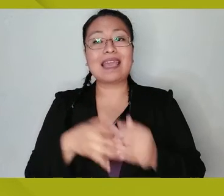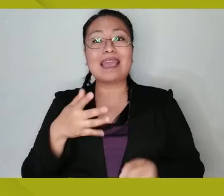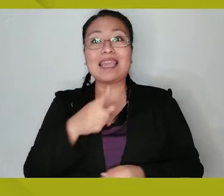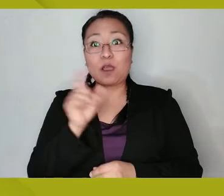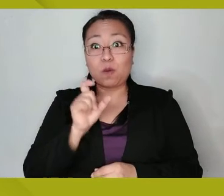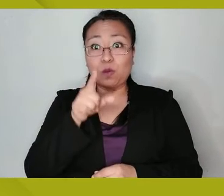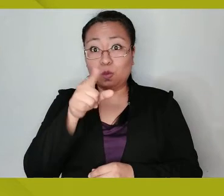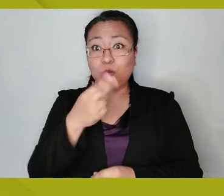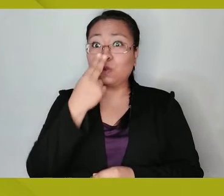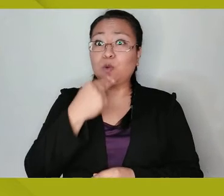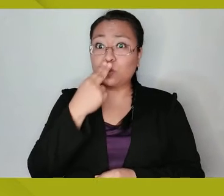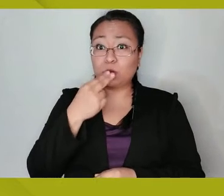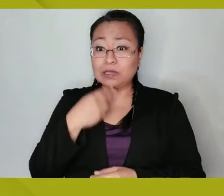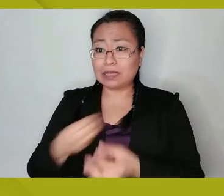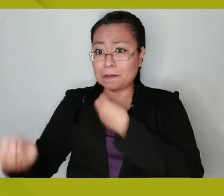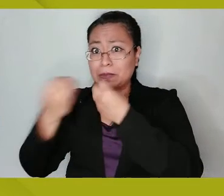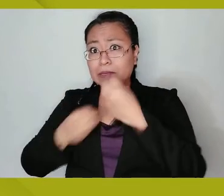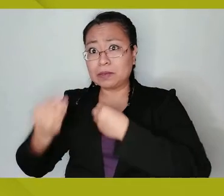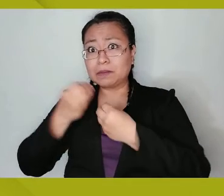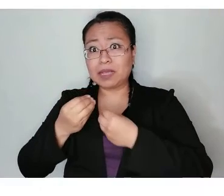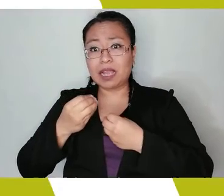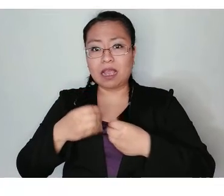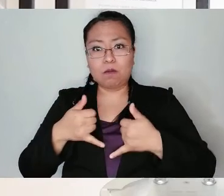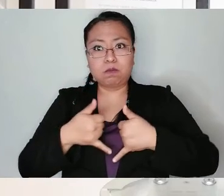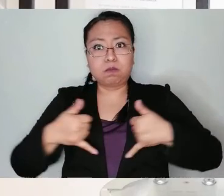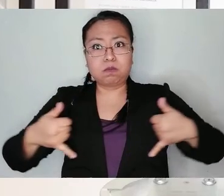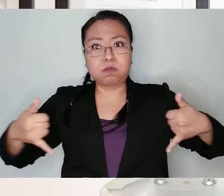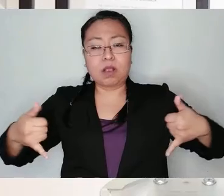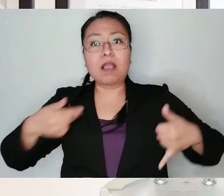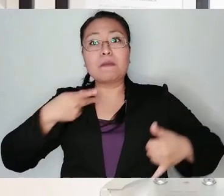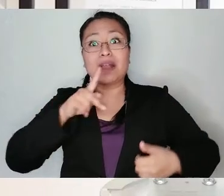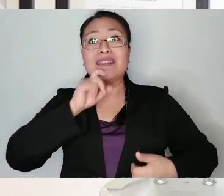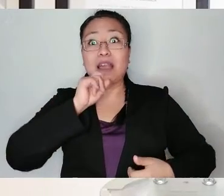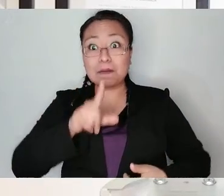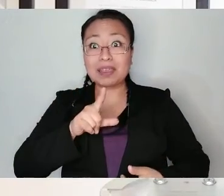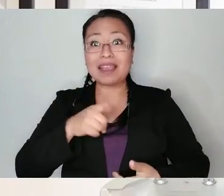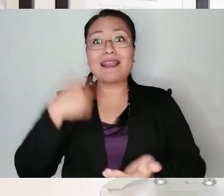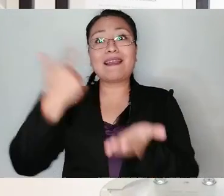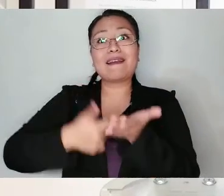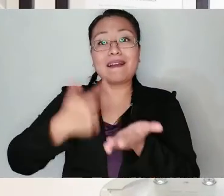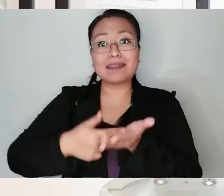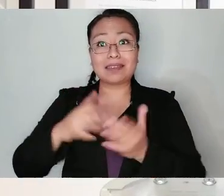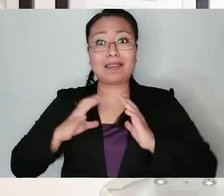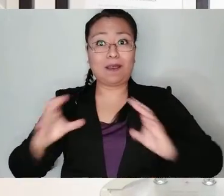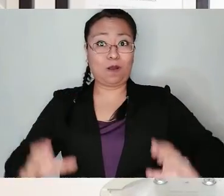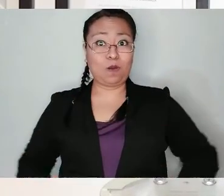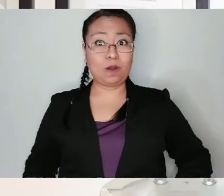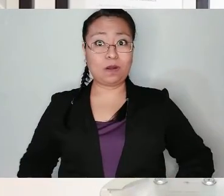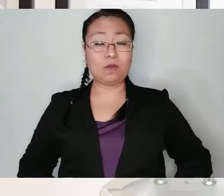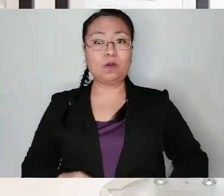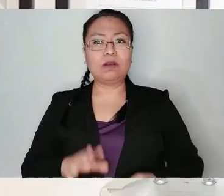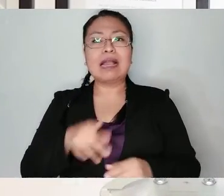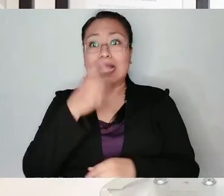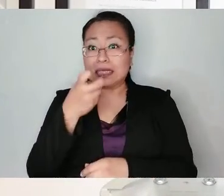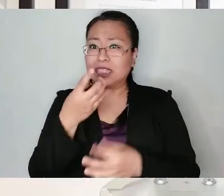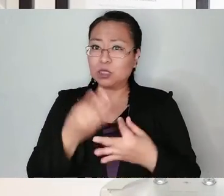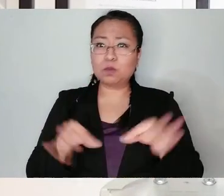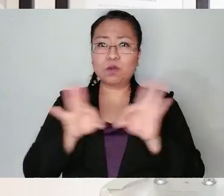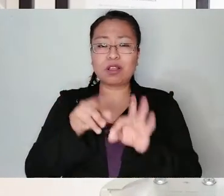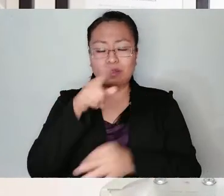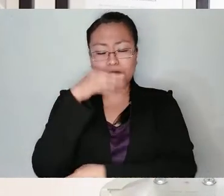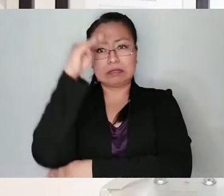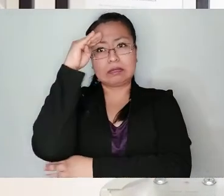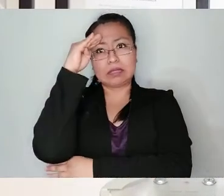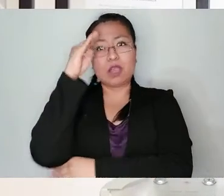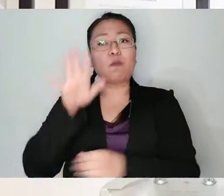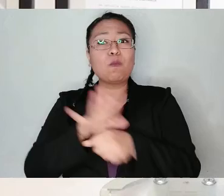peso corporal, sino que la grasa corporal. Esto es muy importante debido a que la grasa corporal